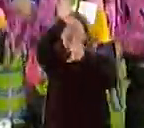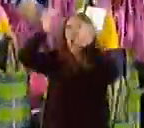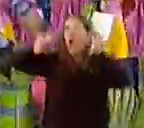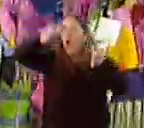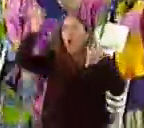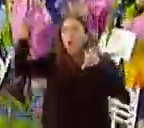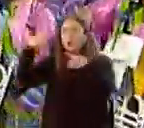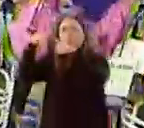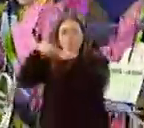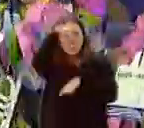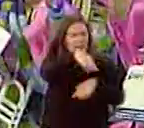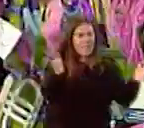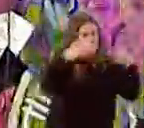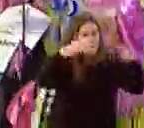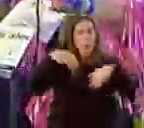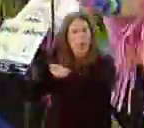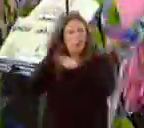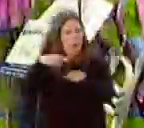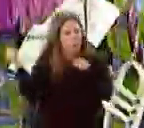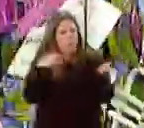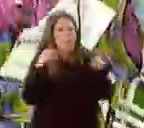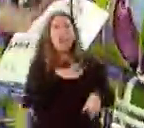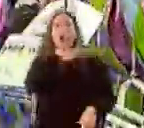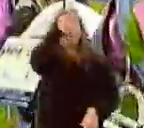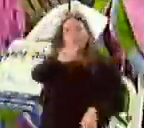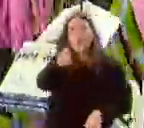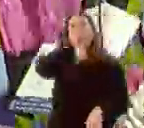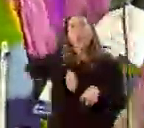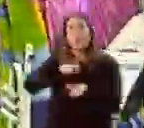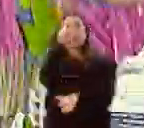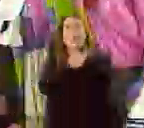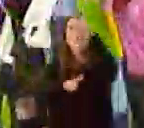en nuestro mundo aparte aquí